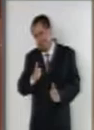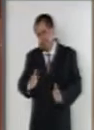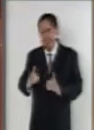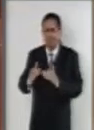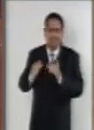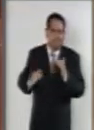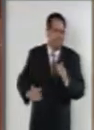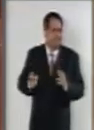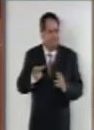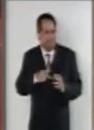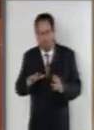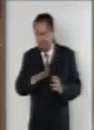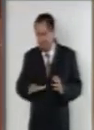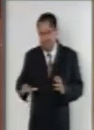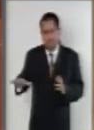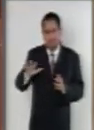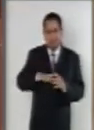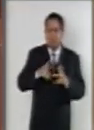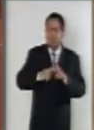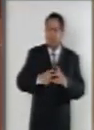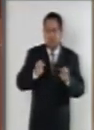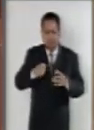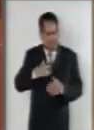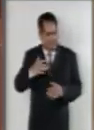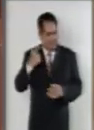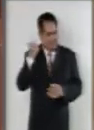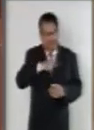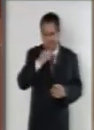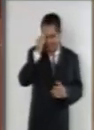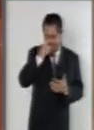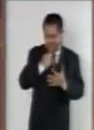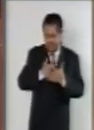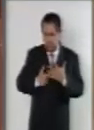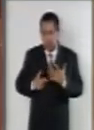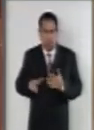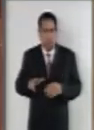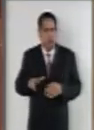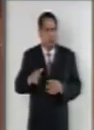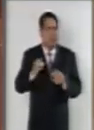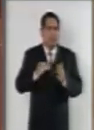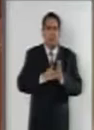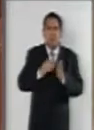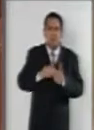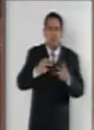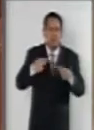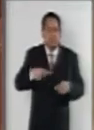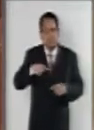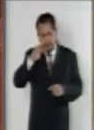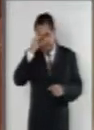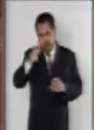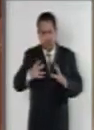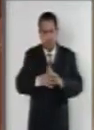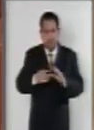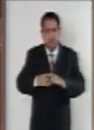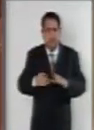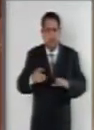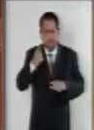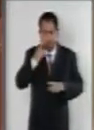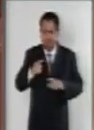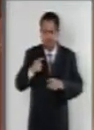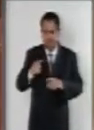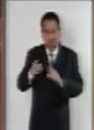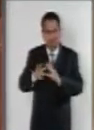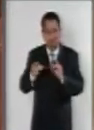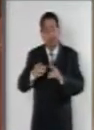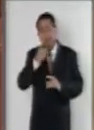de pobreza, las cifras aterradoras en las que viven millones de personas en México, para concluir